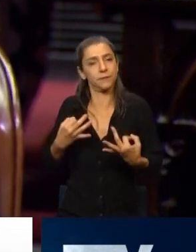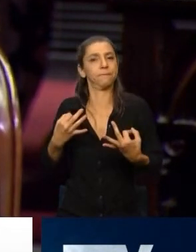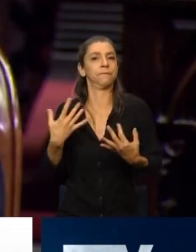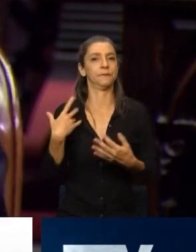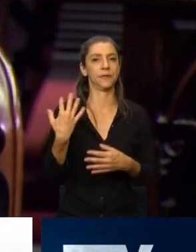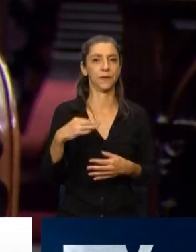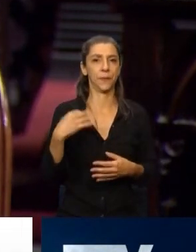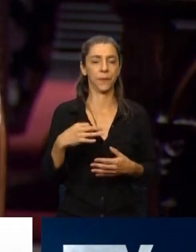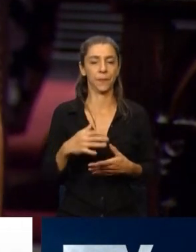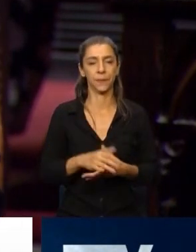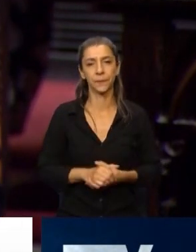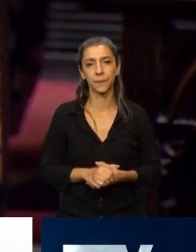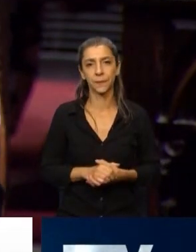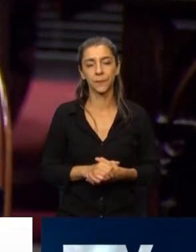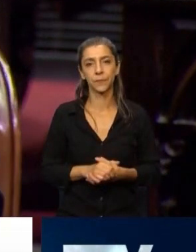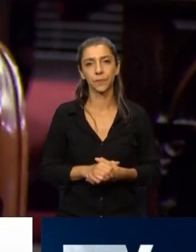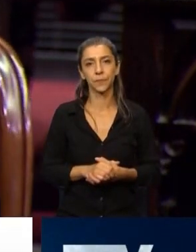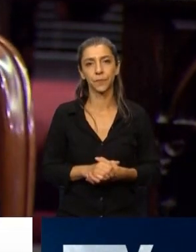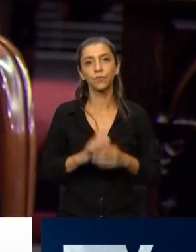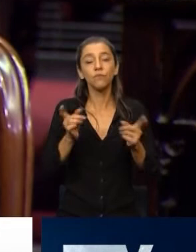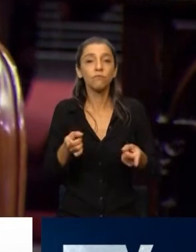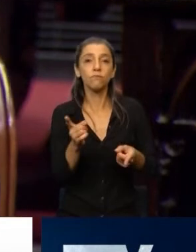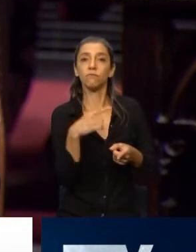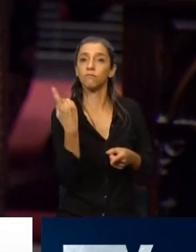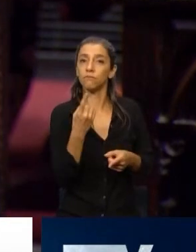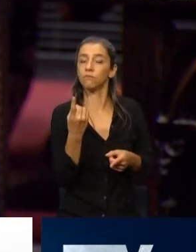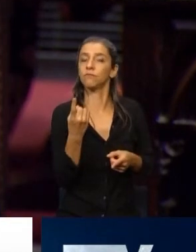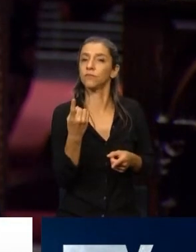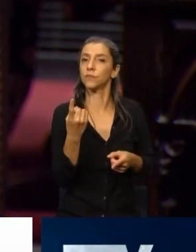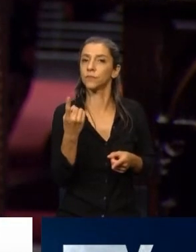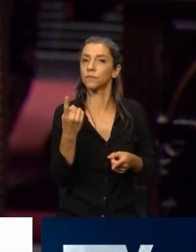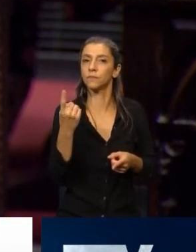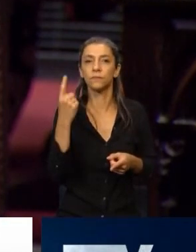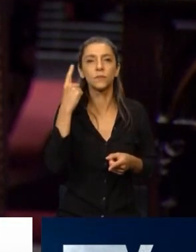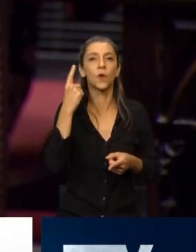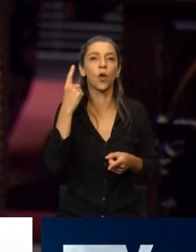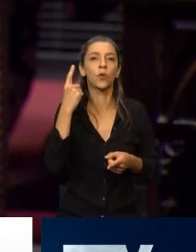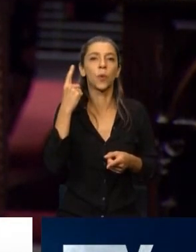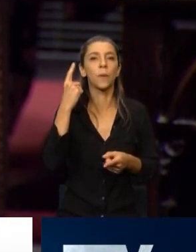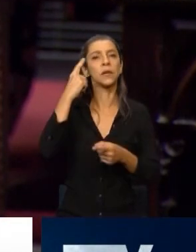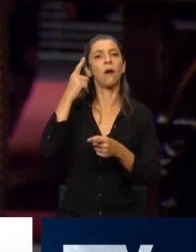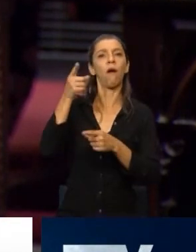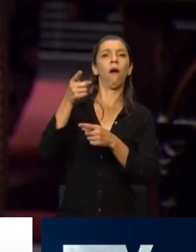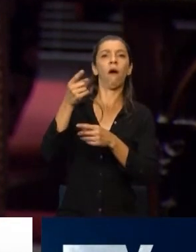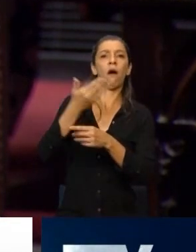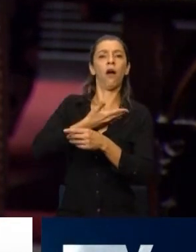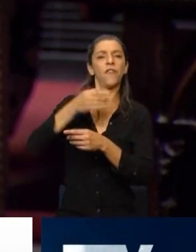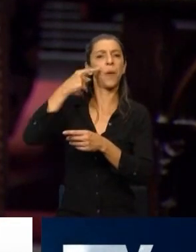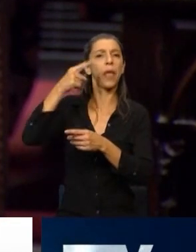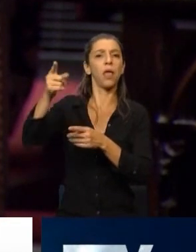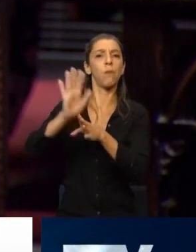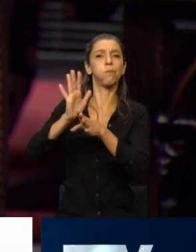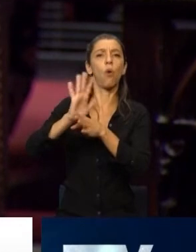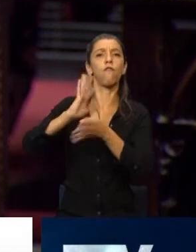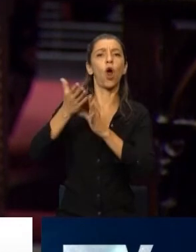Al mismo tiempo, tenemos que entender que no es el fondo el que no nos permite crecer o es el fondo el que nos prepara una